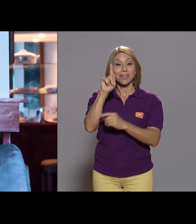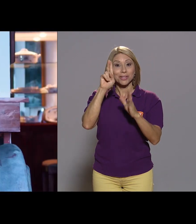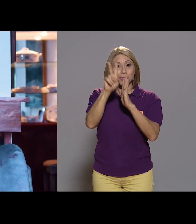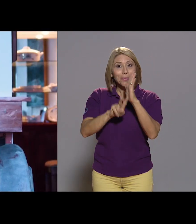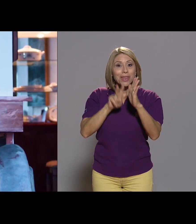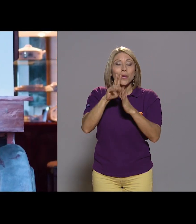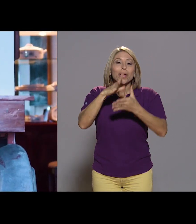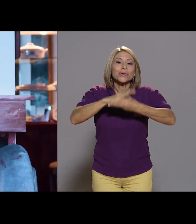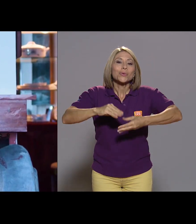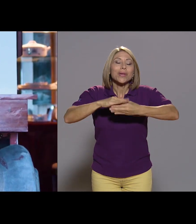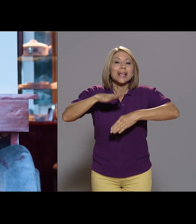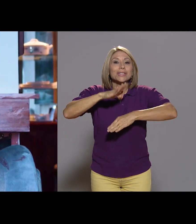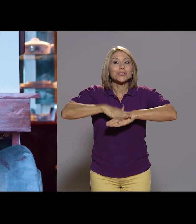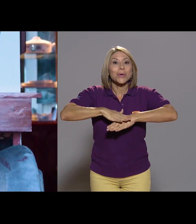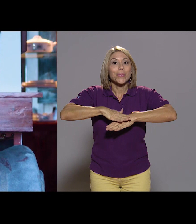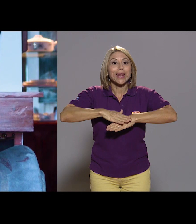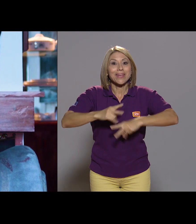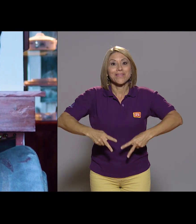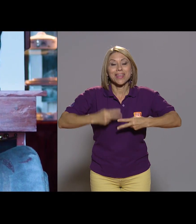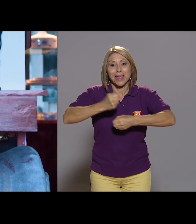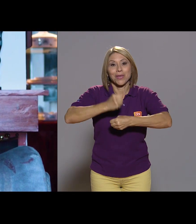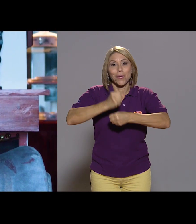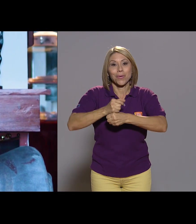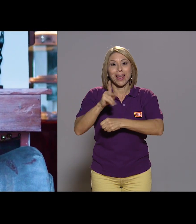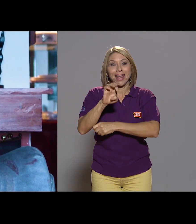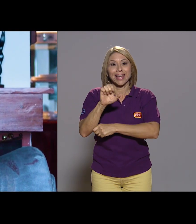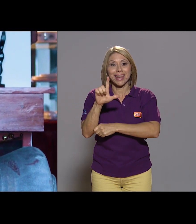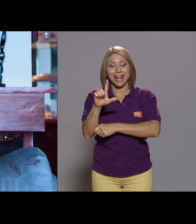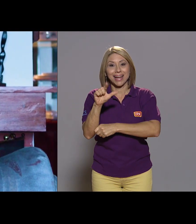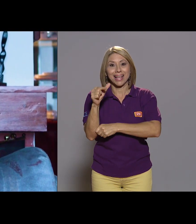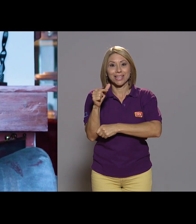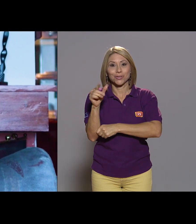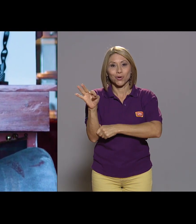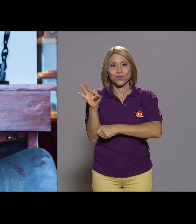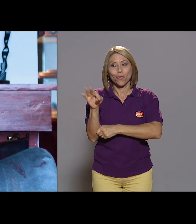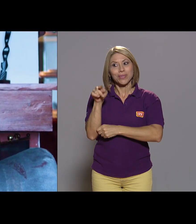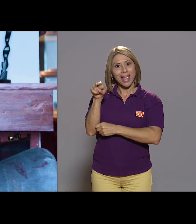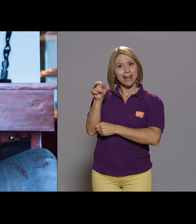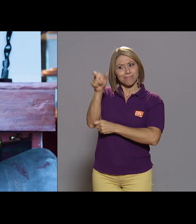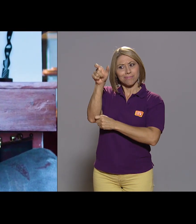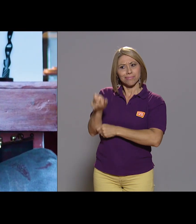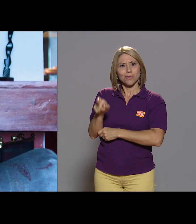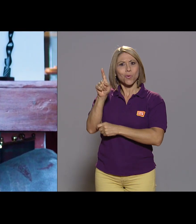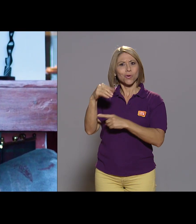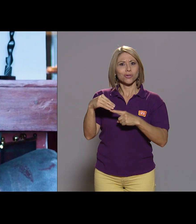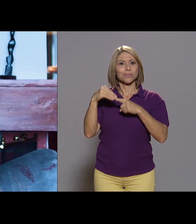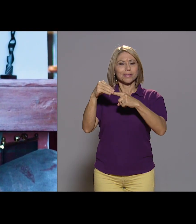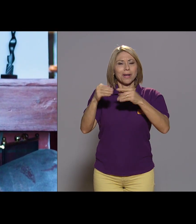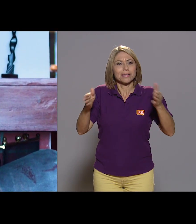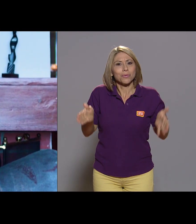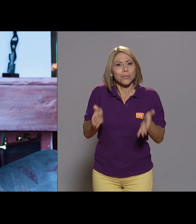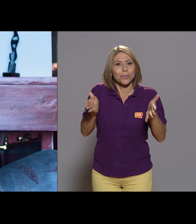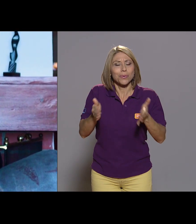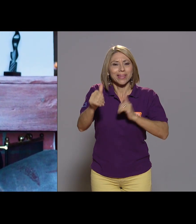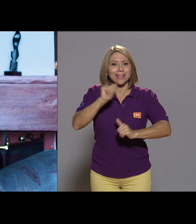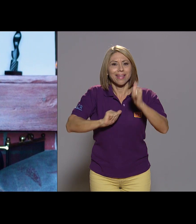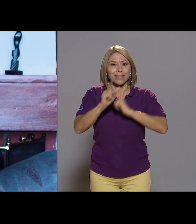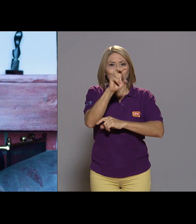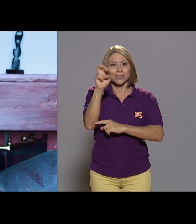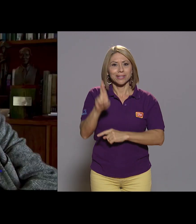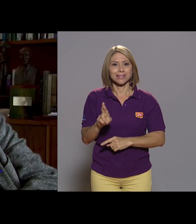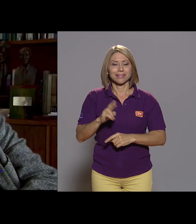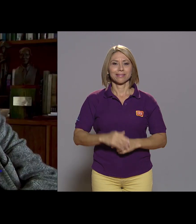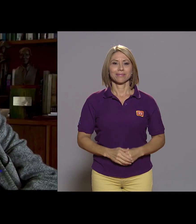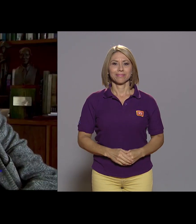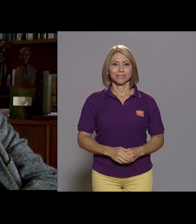nos cuenta sobre la vida y obra de Daniel Gallegos Troyo, considerado uno de los principales propulsores del teatro